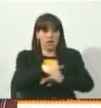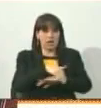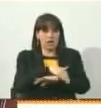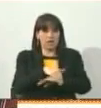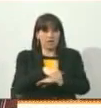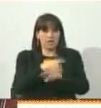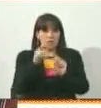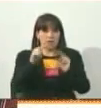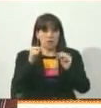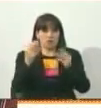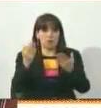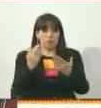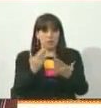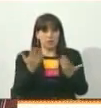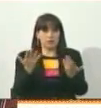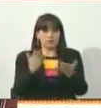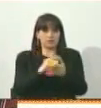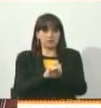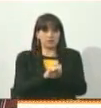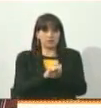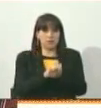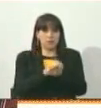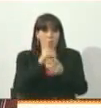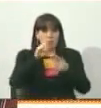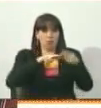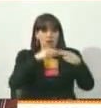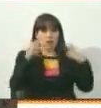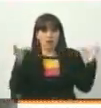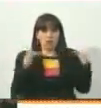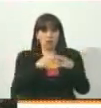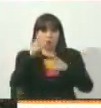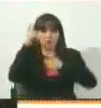a regresar. Ni va a regresar. Numeral